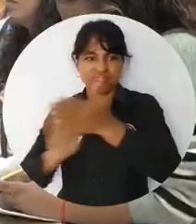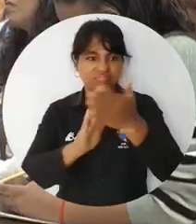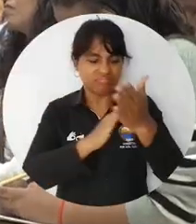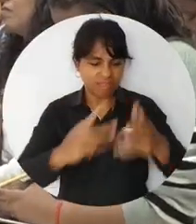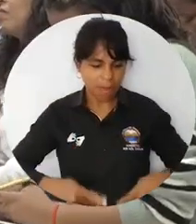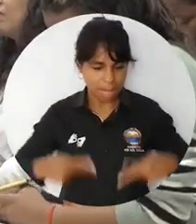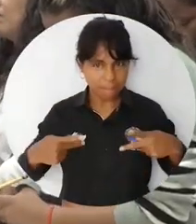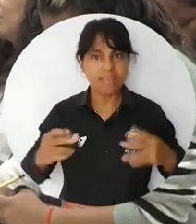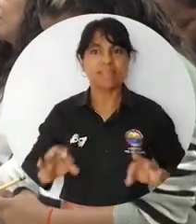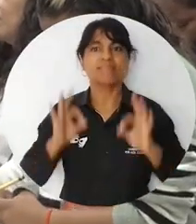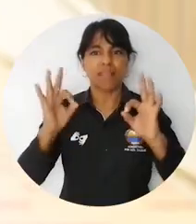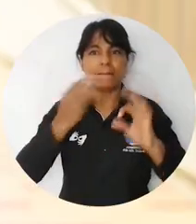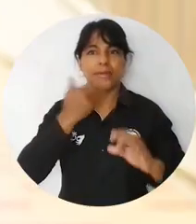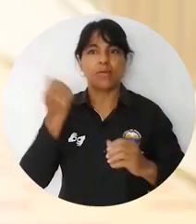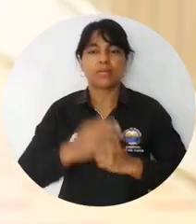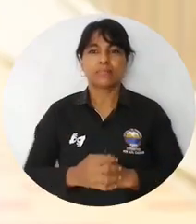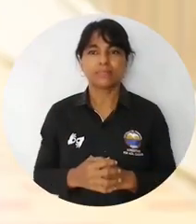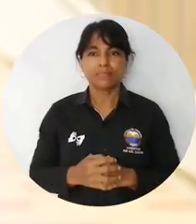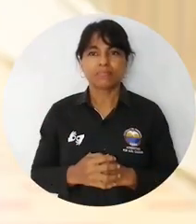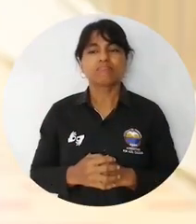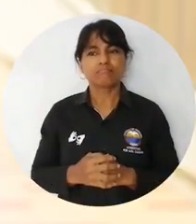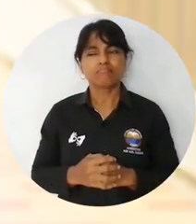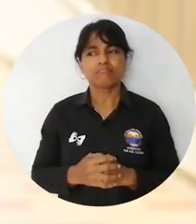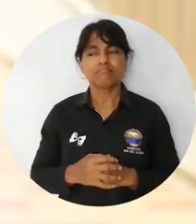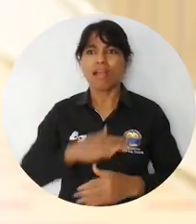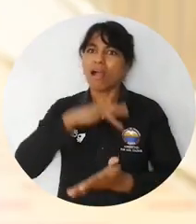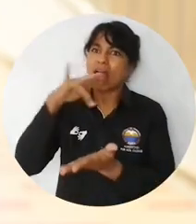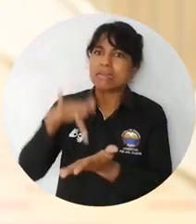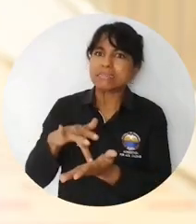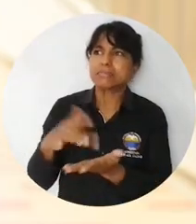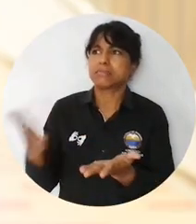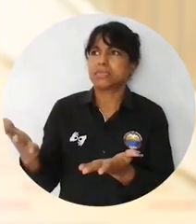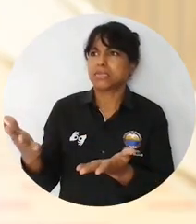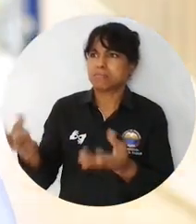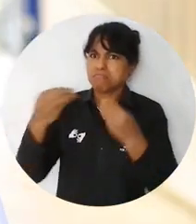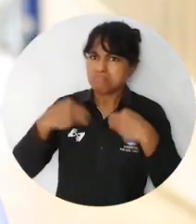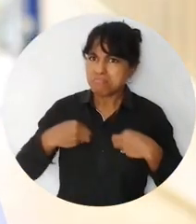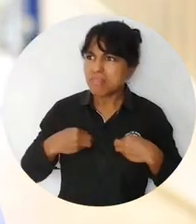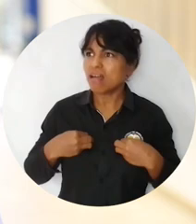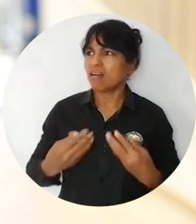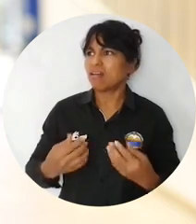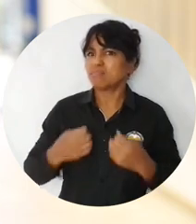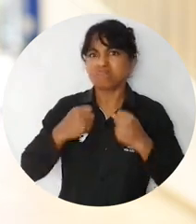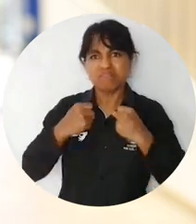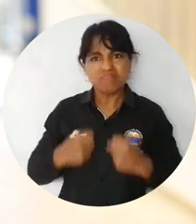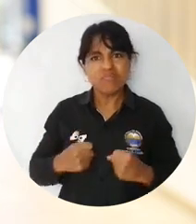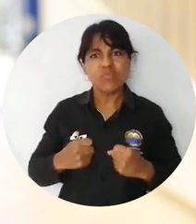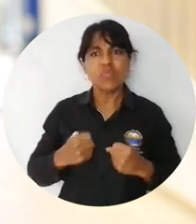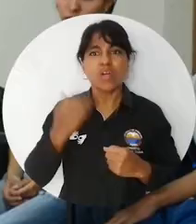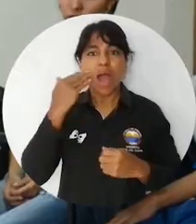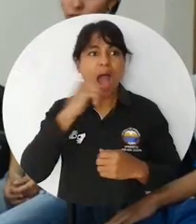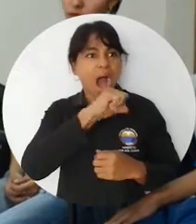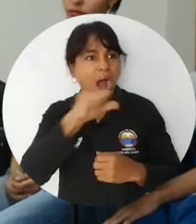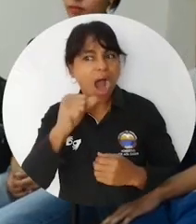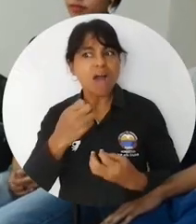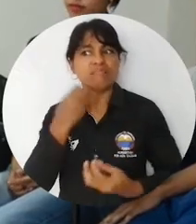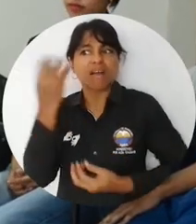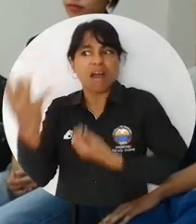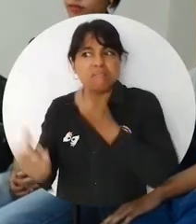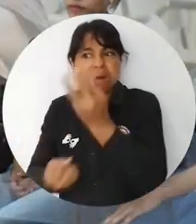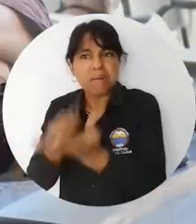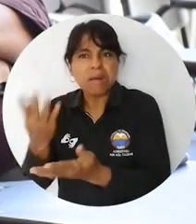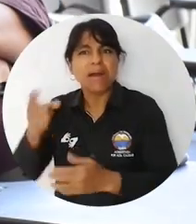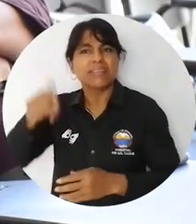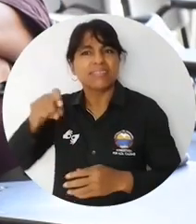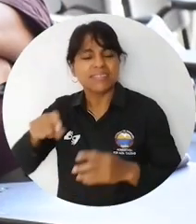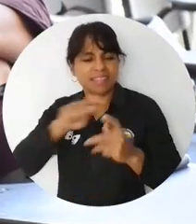de vida de sus habitantes. Fue un espacio seguro, un espacio de confianza, donde las mujeres pudieron expresar sus necesidades